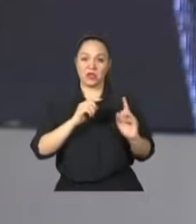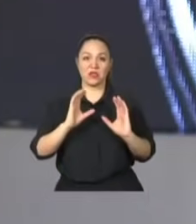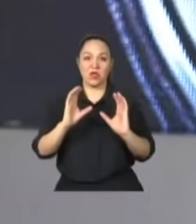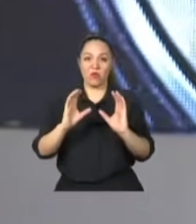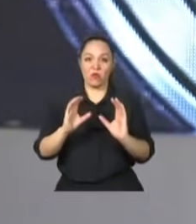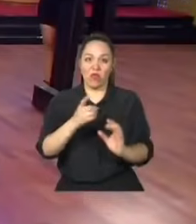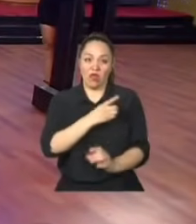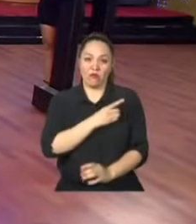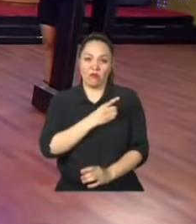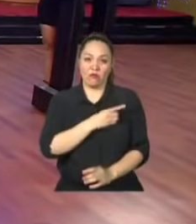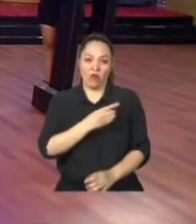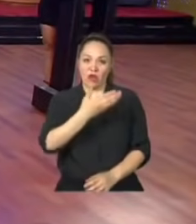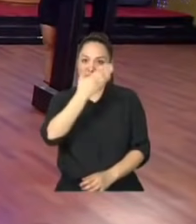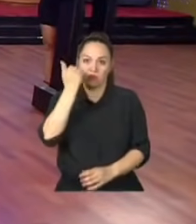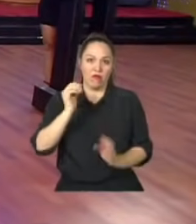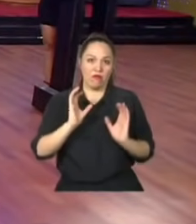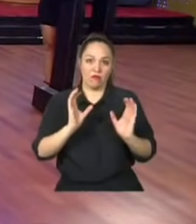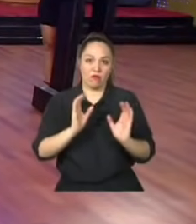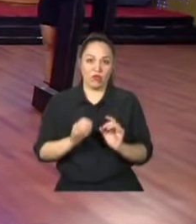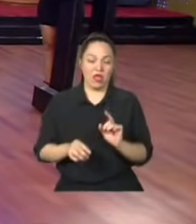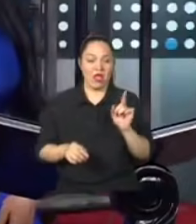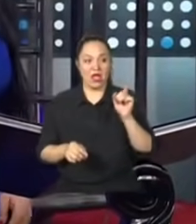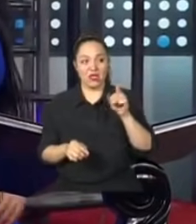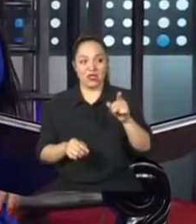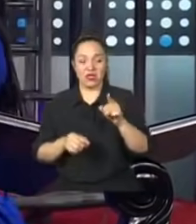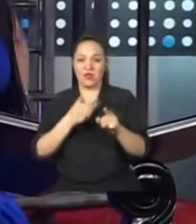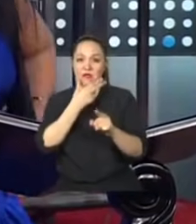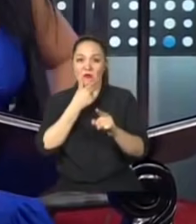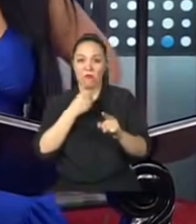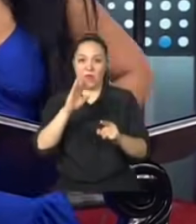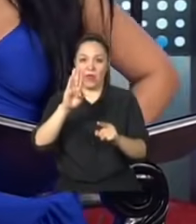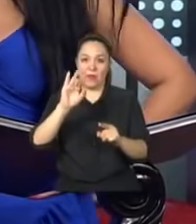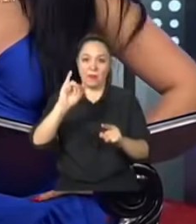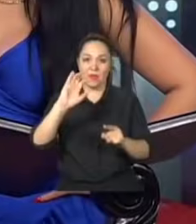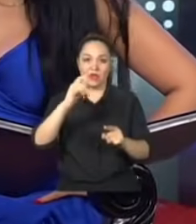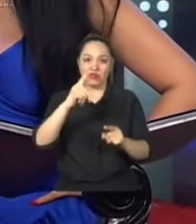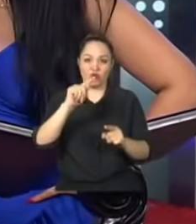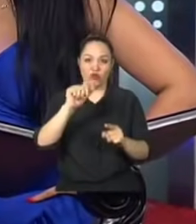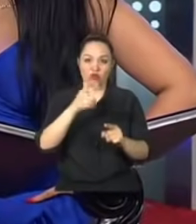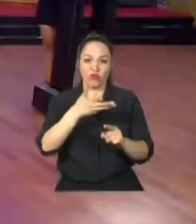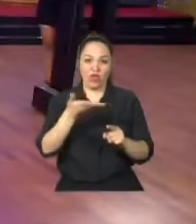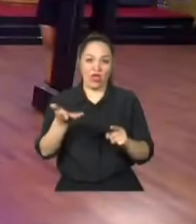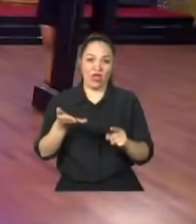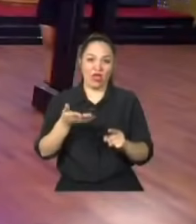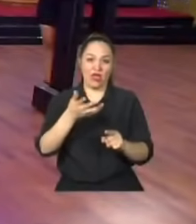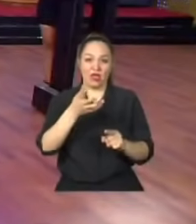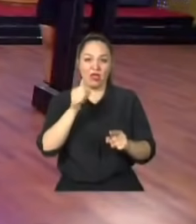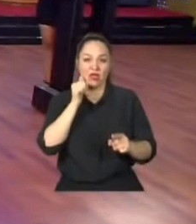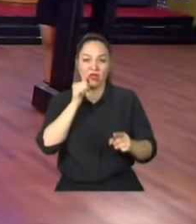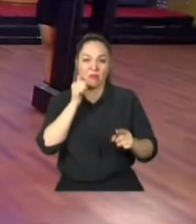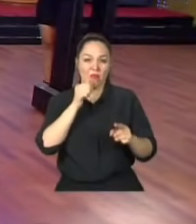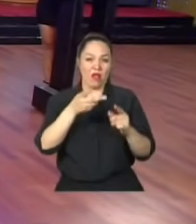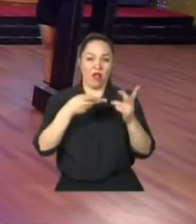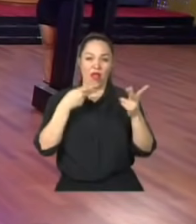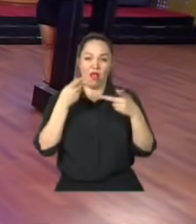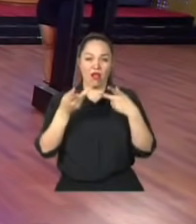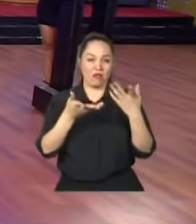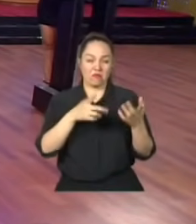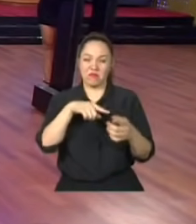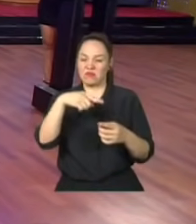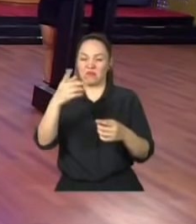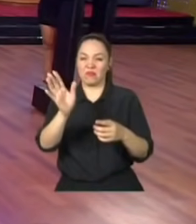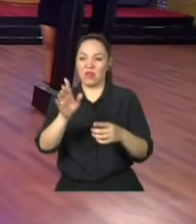ella sola. Aquí el señor, la bichota. Señora, porque que no tiene ni kinder ni secundaria. Y la